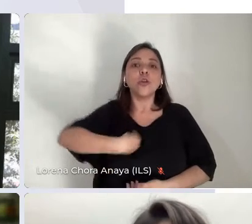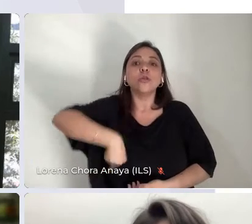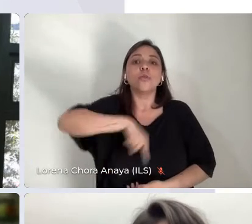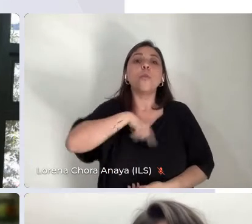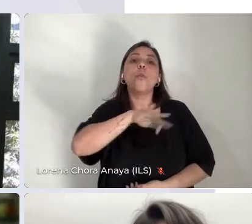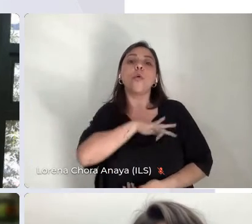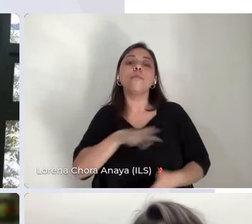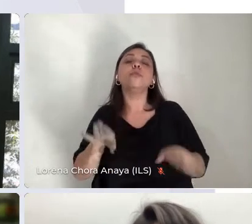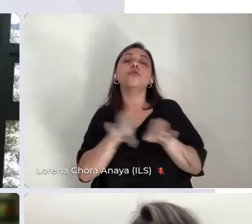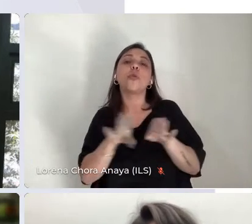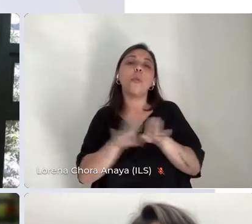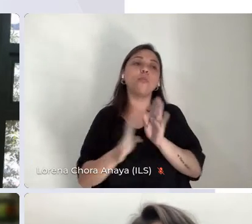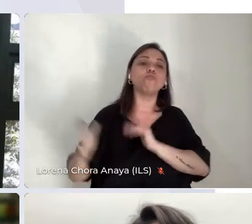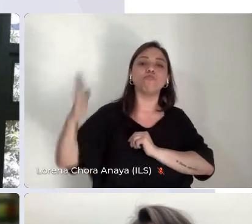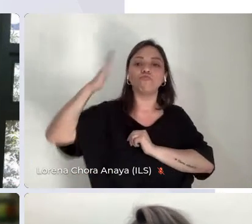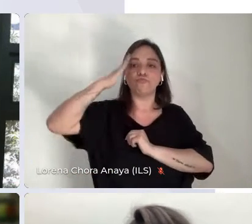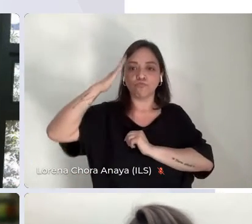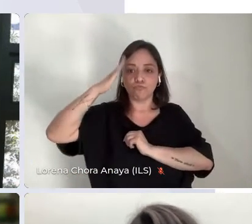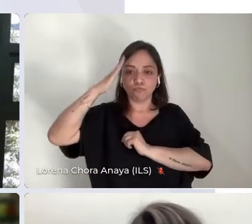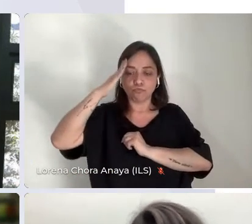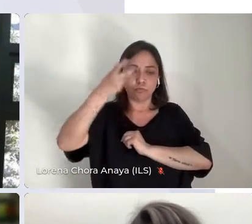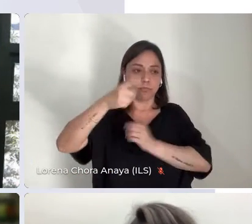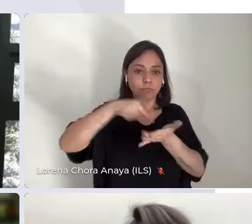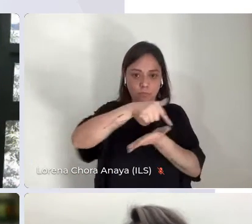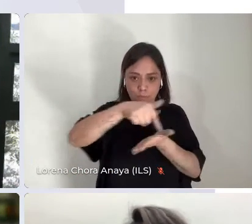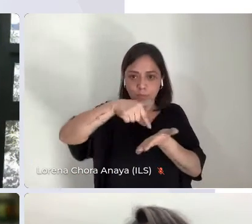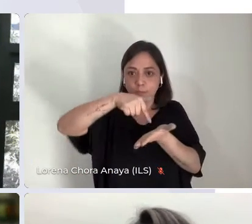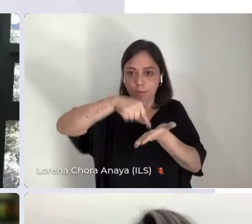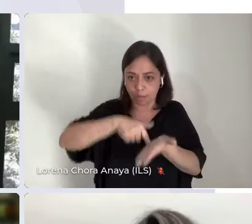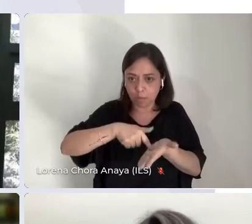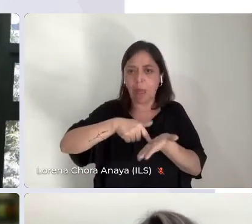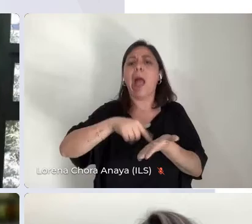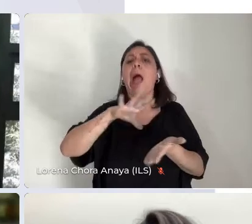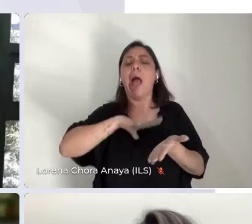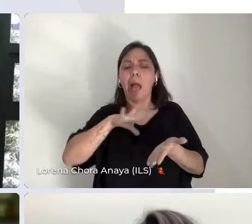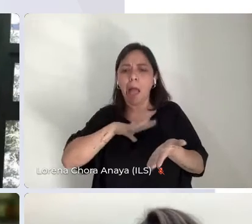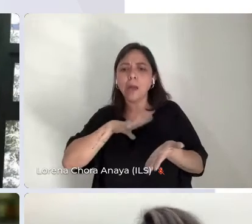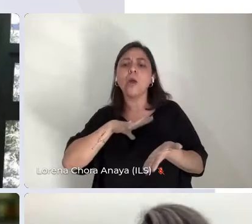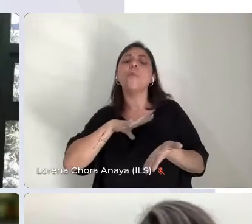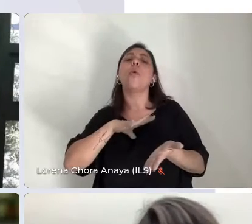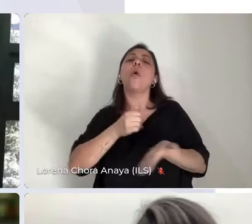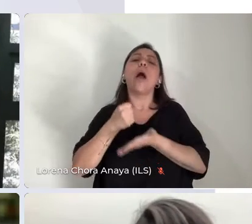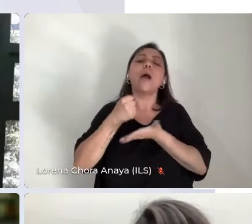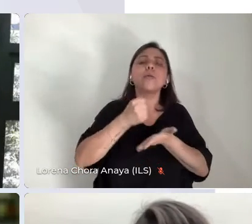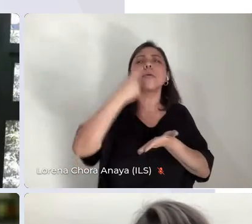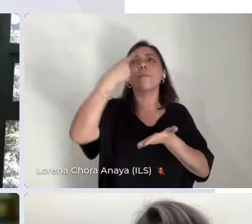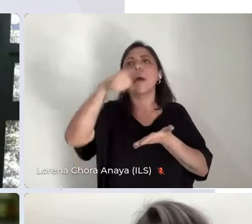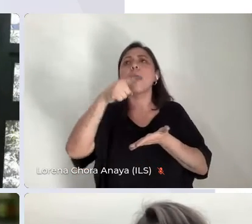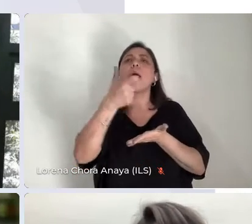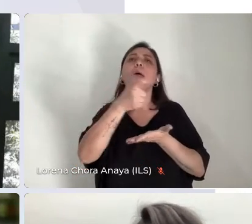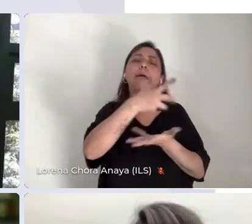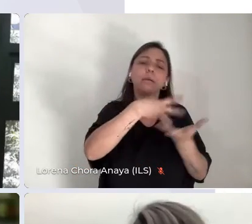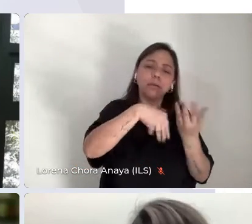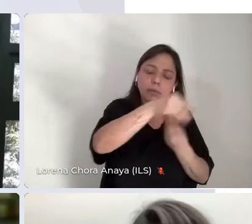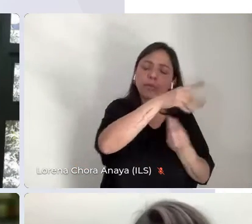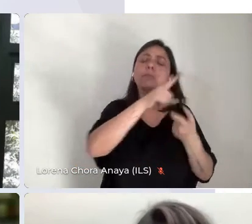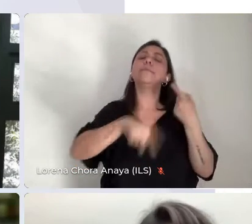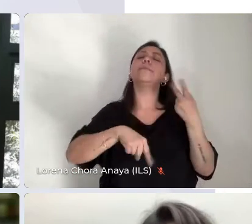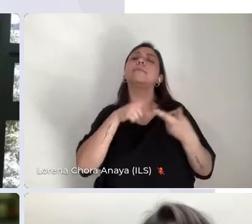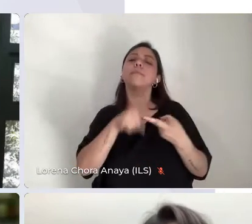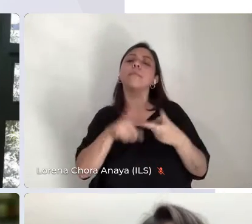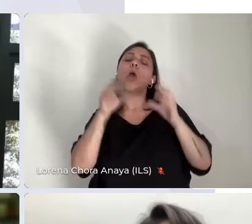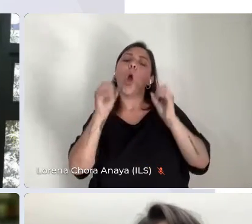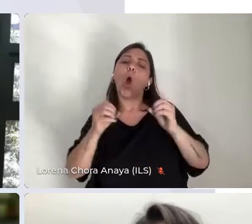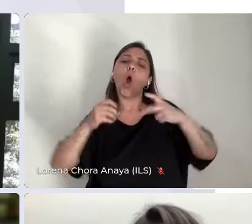espacios, donde incluso articulamos equipo financiero, donde articulamos equipo que tenga la posibilidad de hacer control de